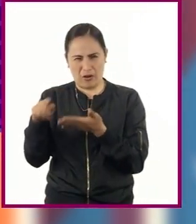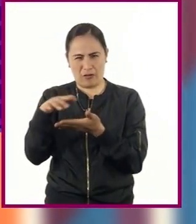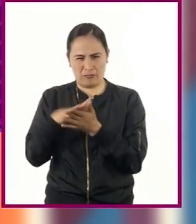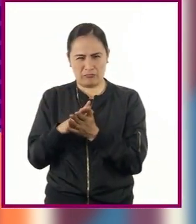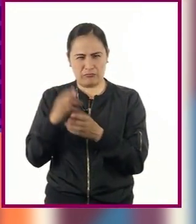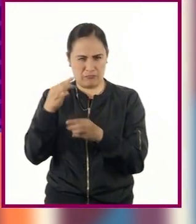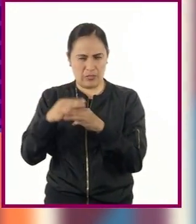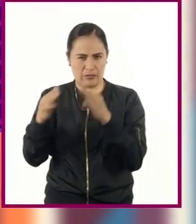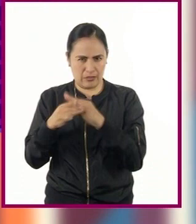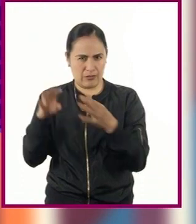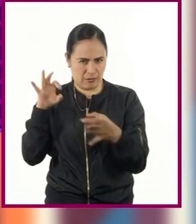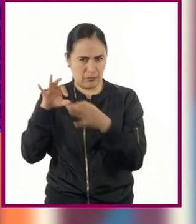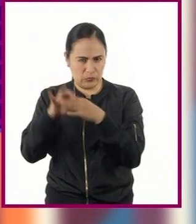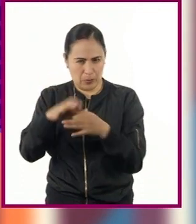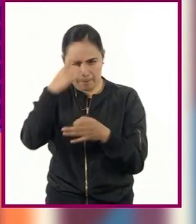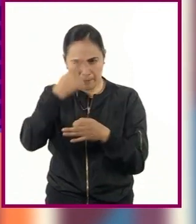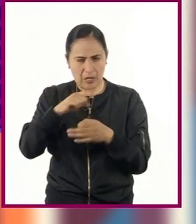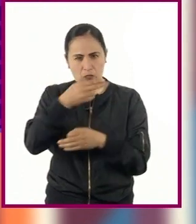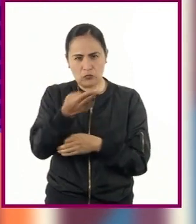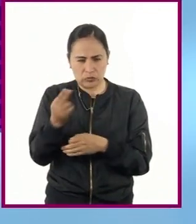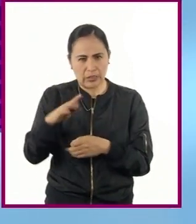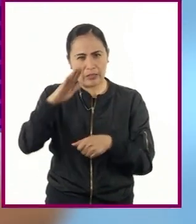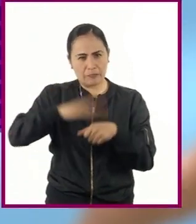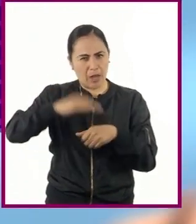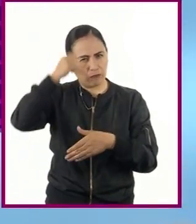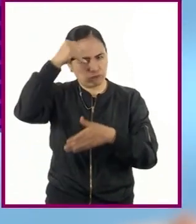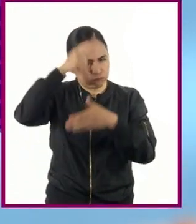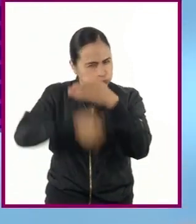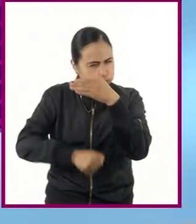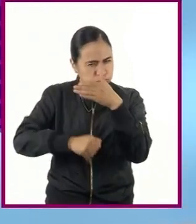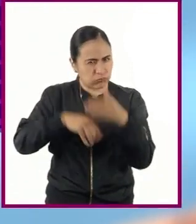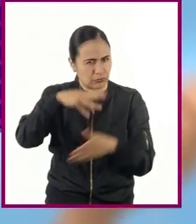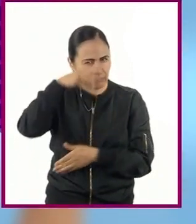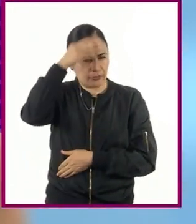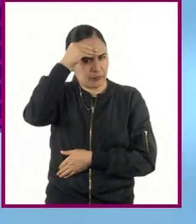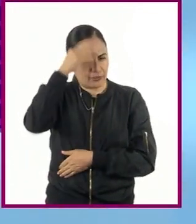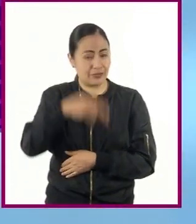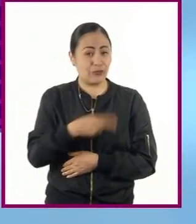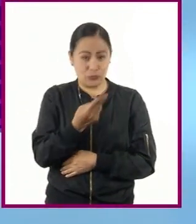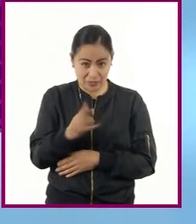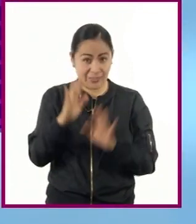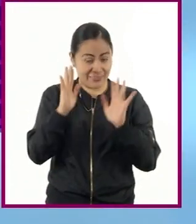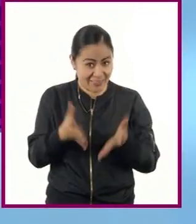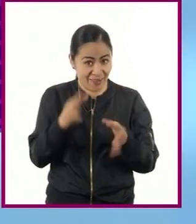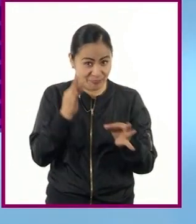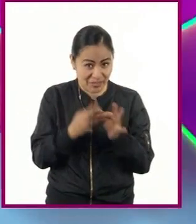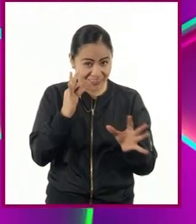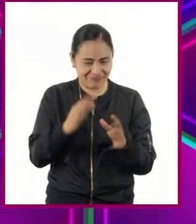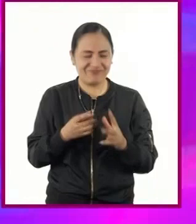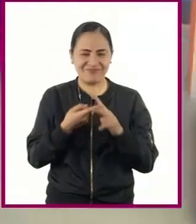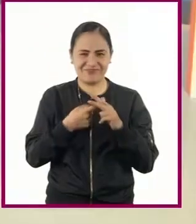y ampliar sus conocimientos acerca del tema. ¿Están listas y listos? ¡Comencemos!